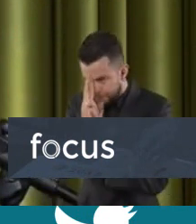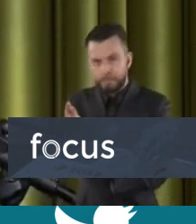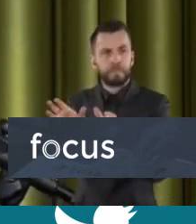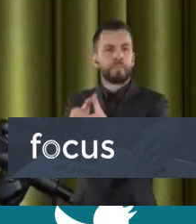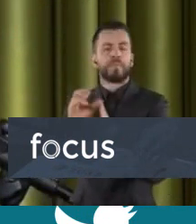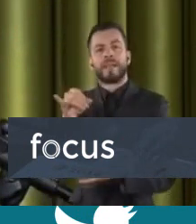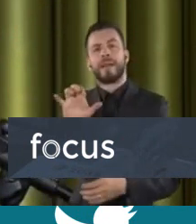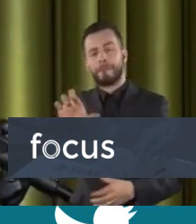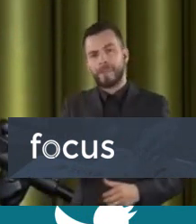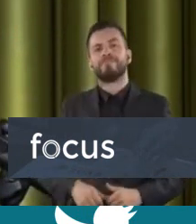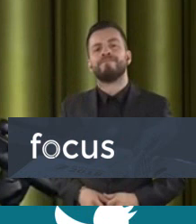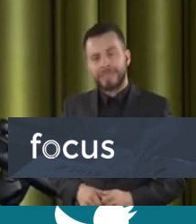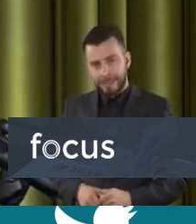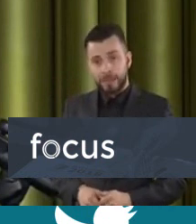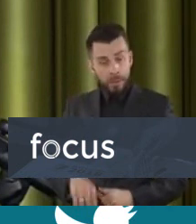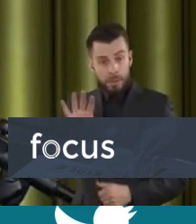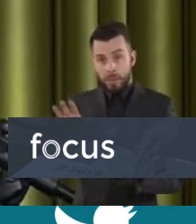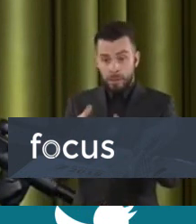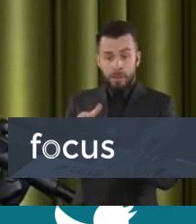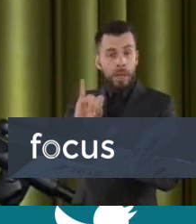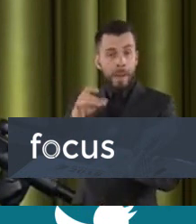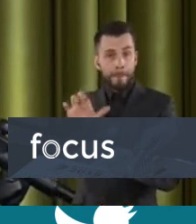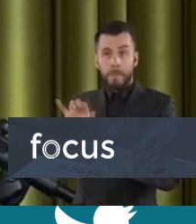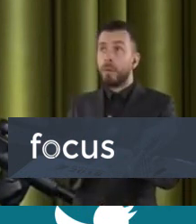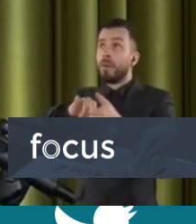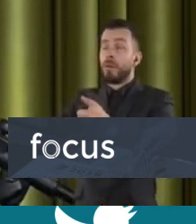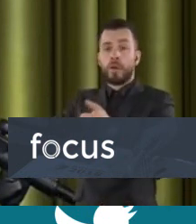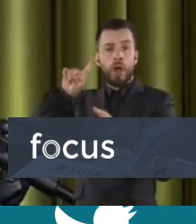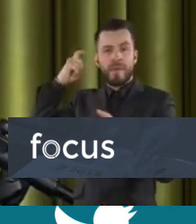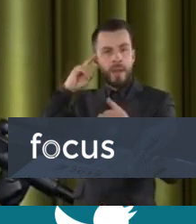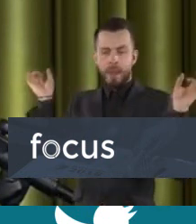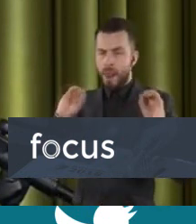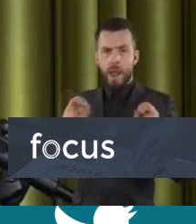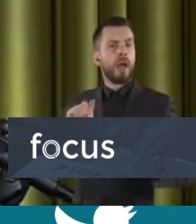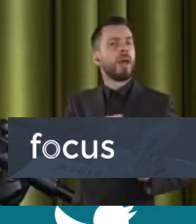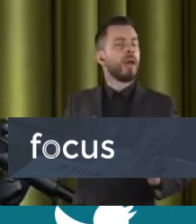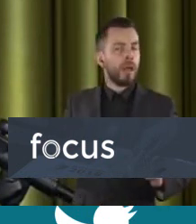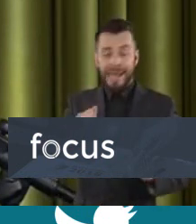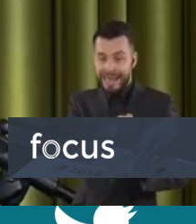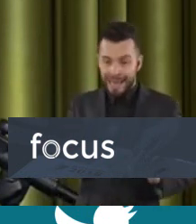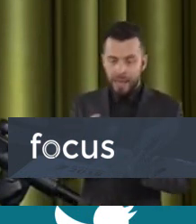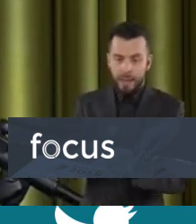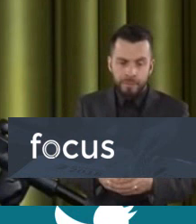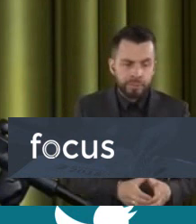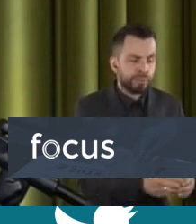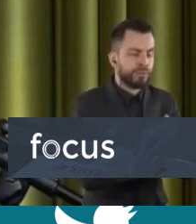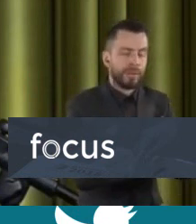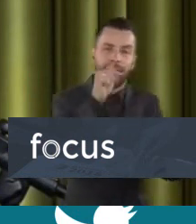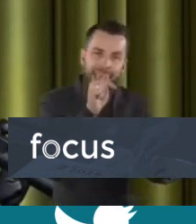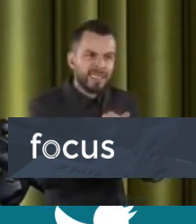independiente creada con unos mecanismos también sui generis, la forma como se escogieron